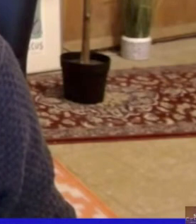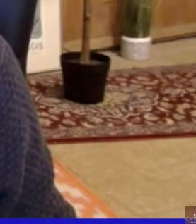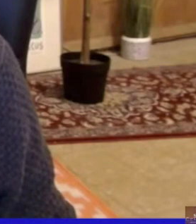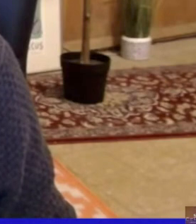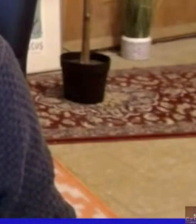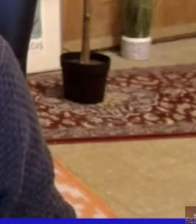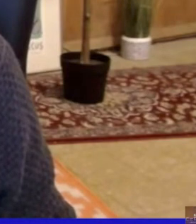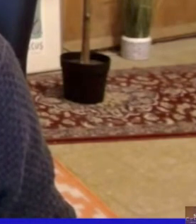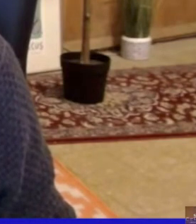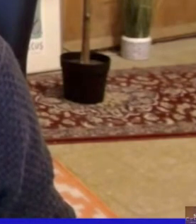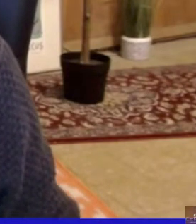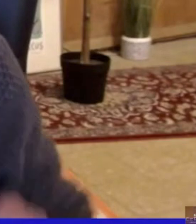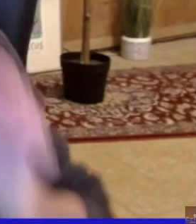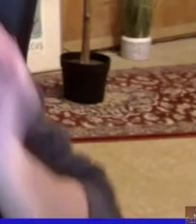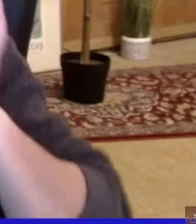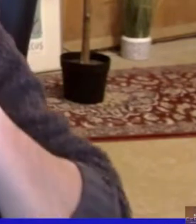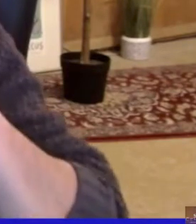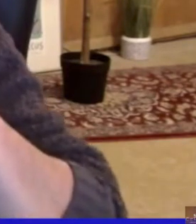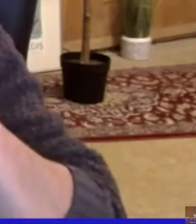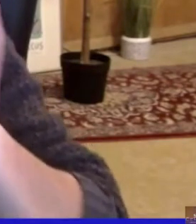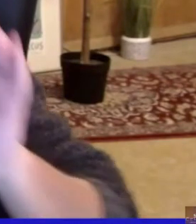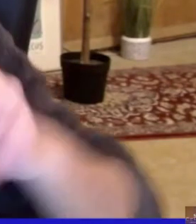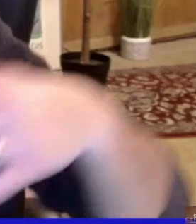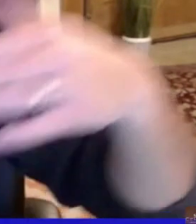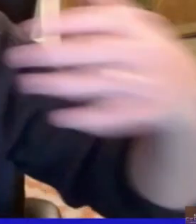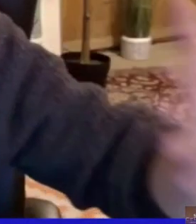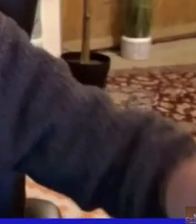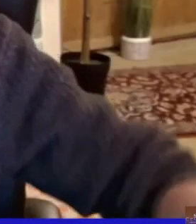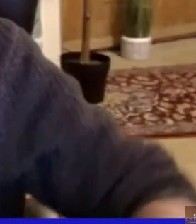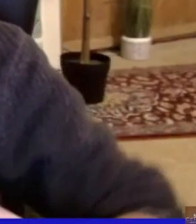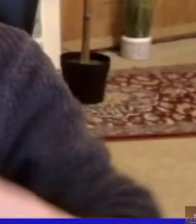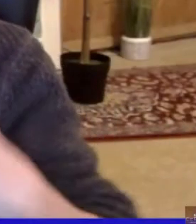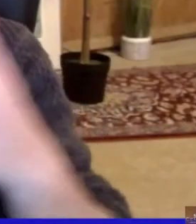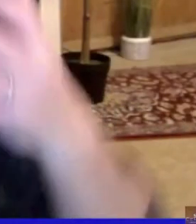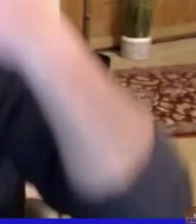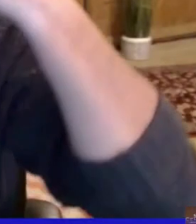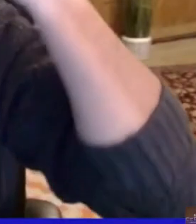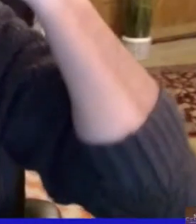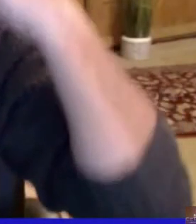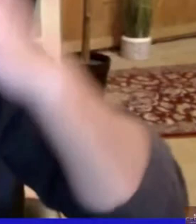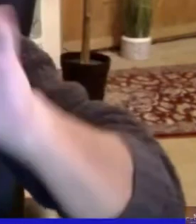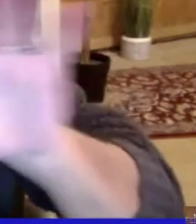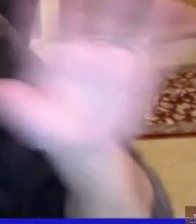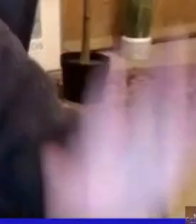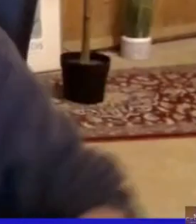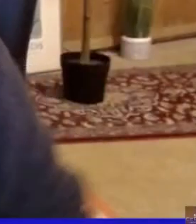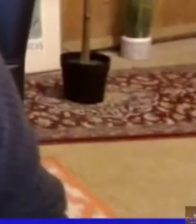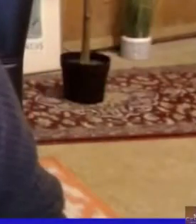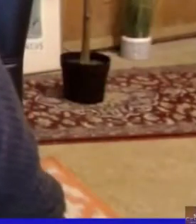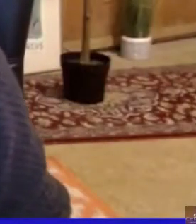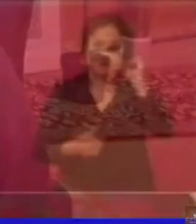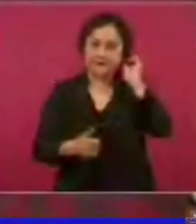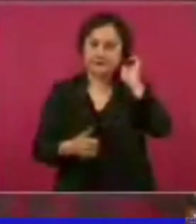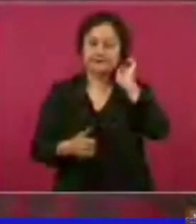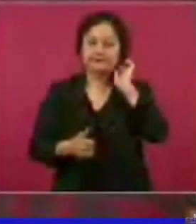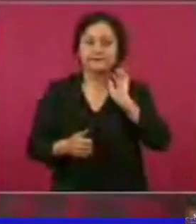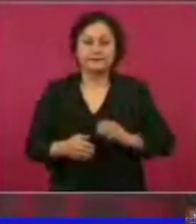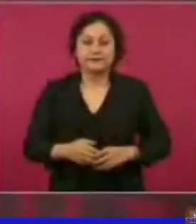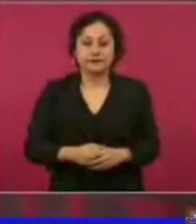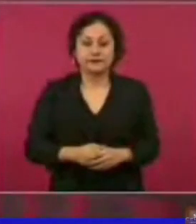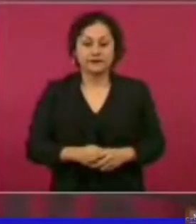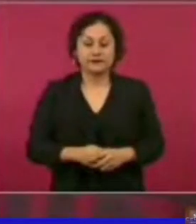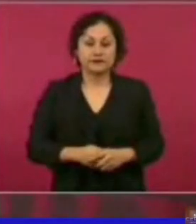reforma electoral, ¿no? En primer lugar, bueno, habló de su gira del fin de semana, pero eso fue lo de